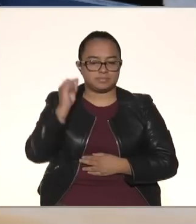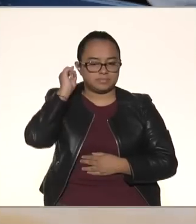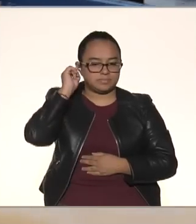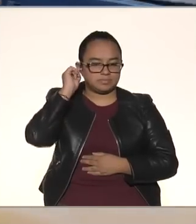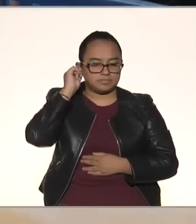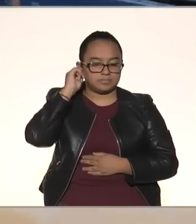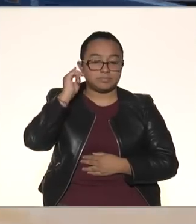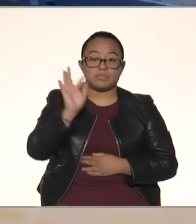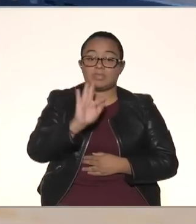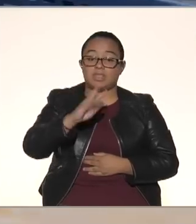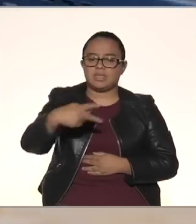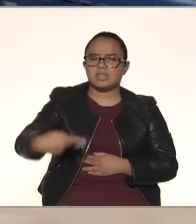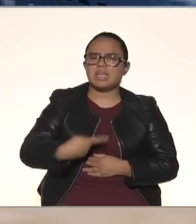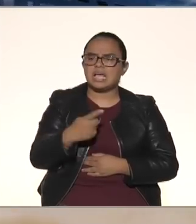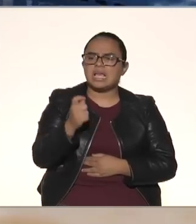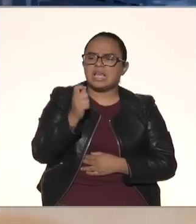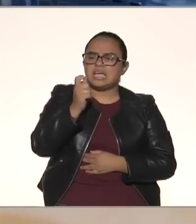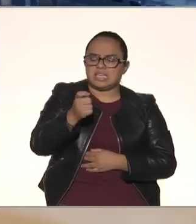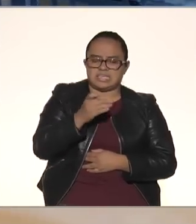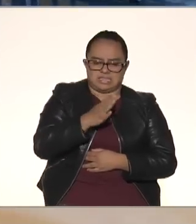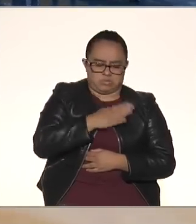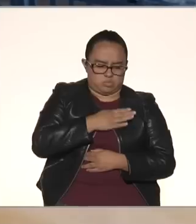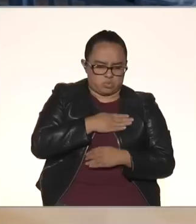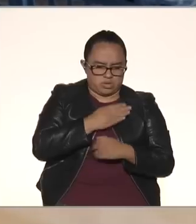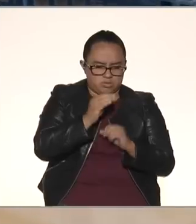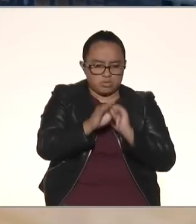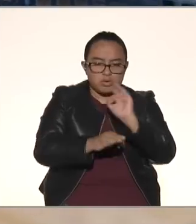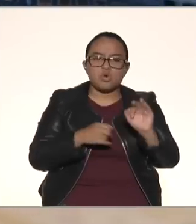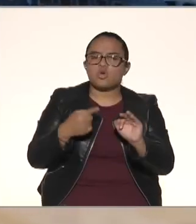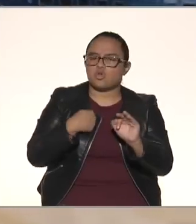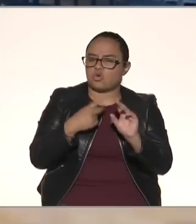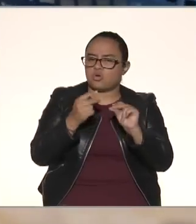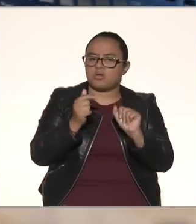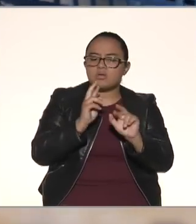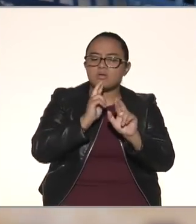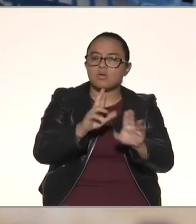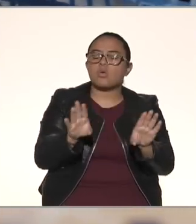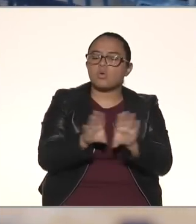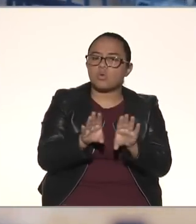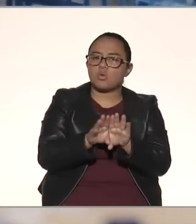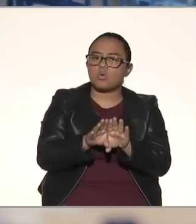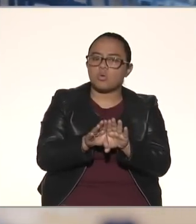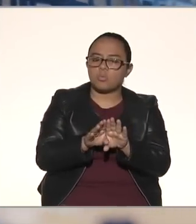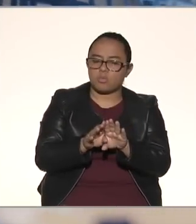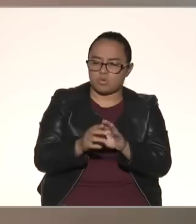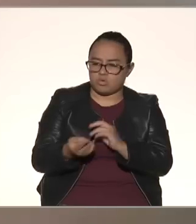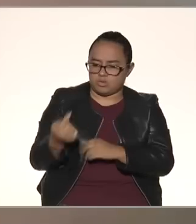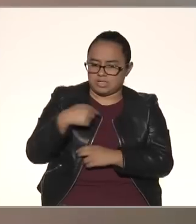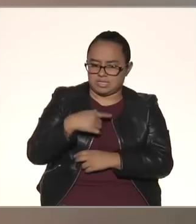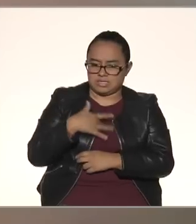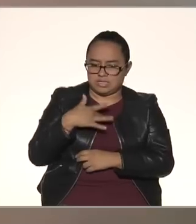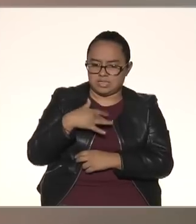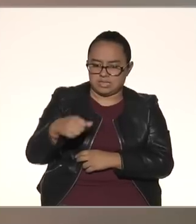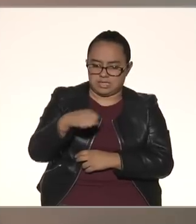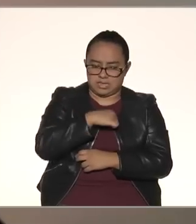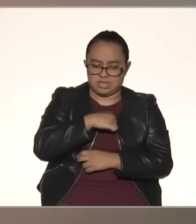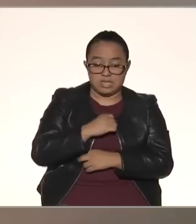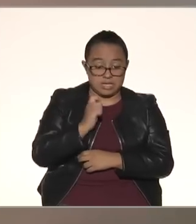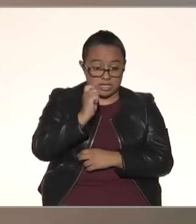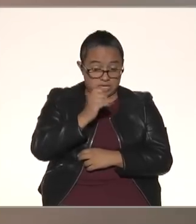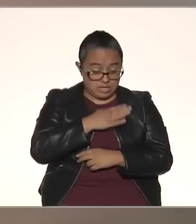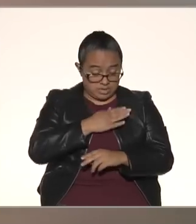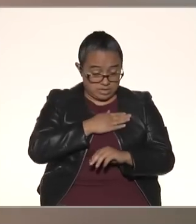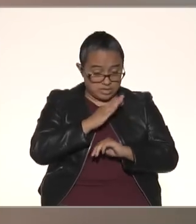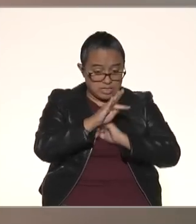Si me preguntan sobre qué es la generosidad, evidentemente quiere decir que es el antagonismo al egoísmo. Y, por tanto, la generosidad es